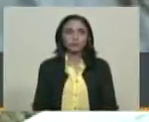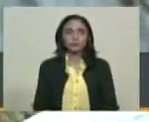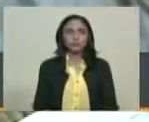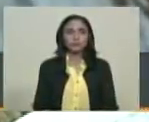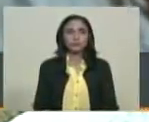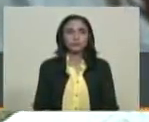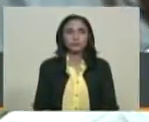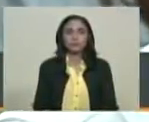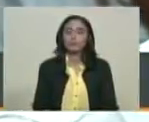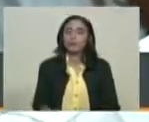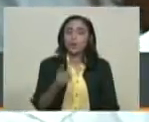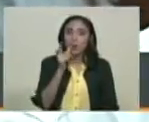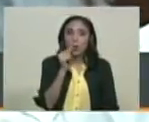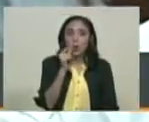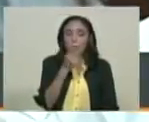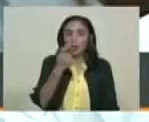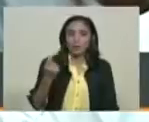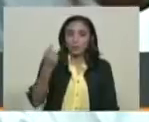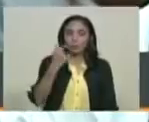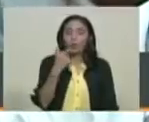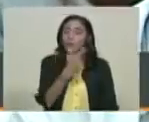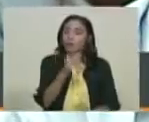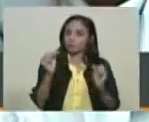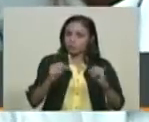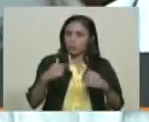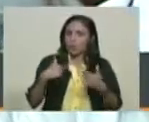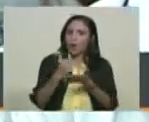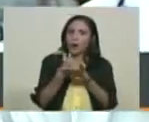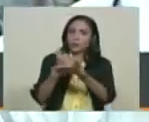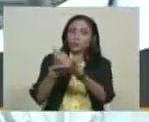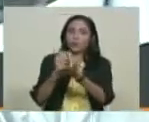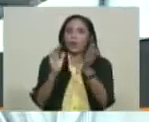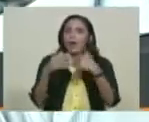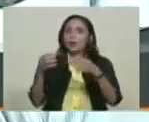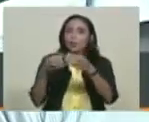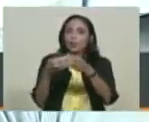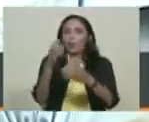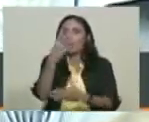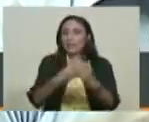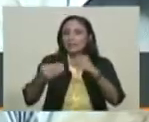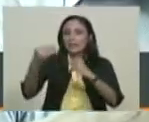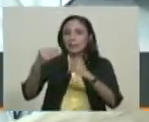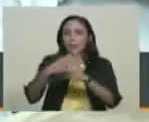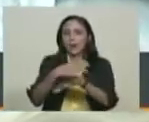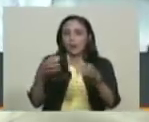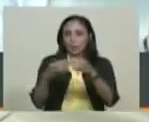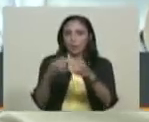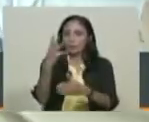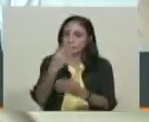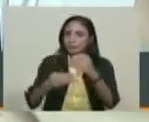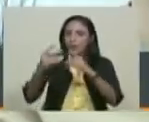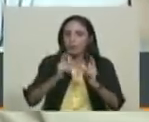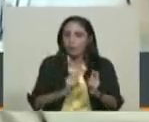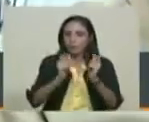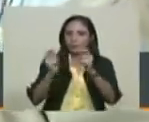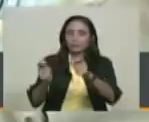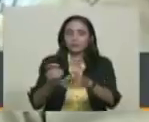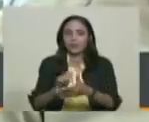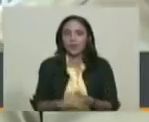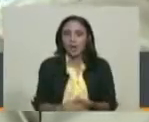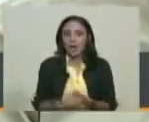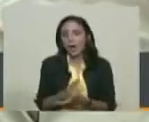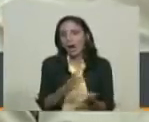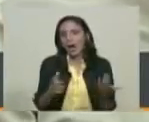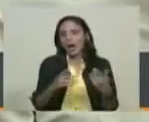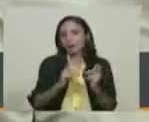Juan Requesén lo primero es que reconoce que él ayudó a salir de Venezuela y se lo entregó de manera segura